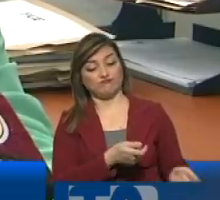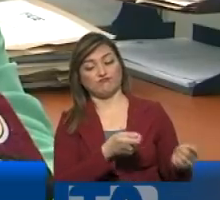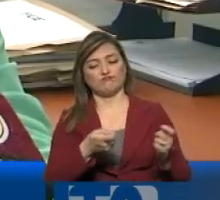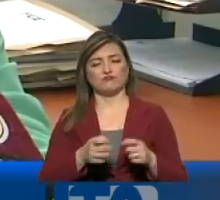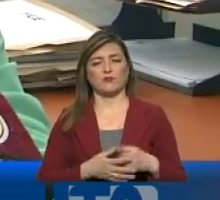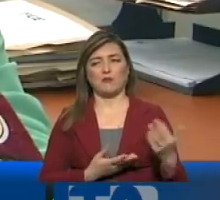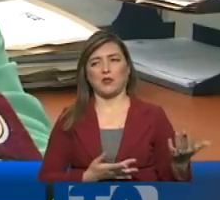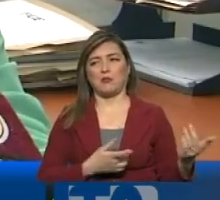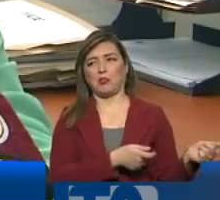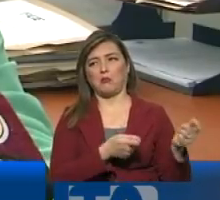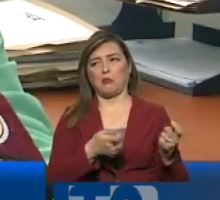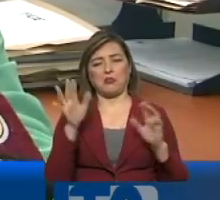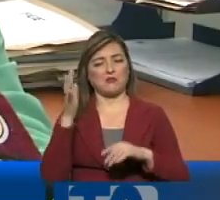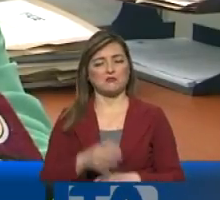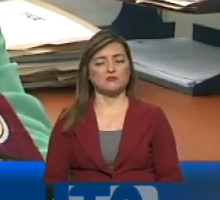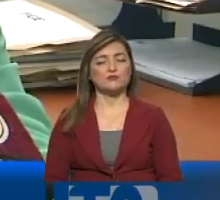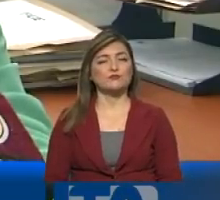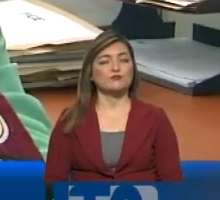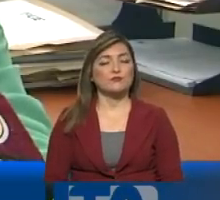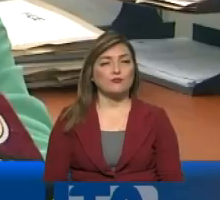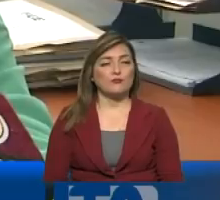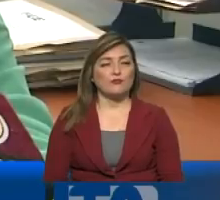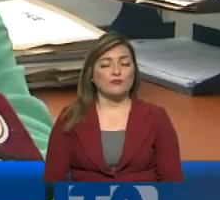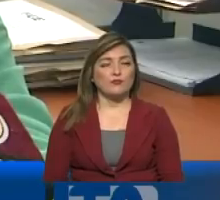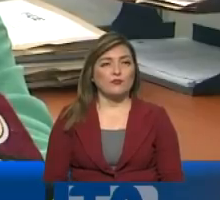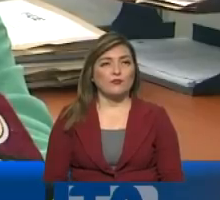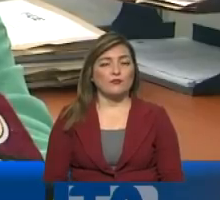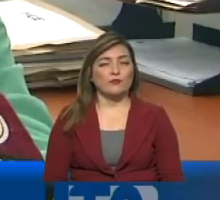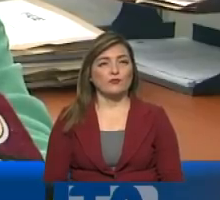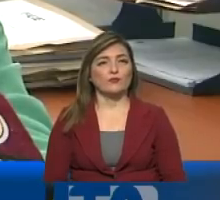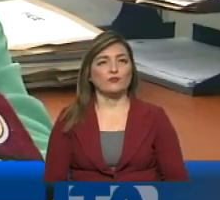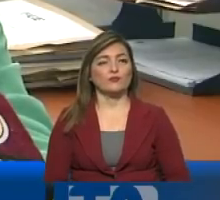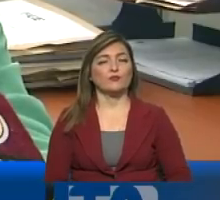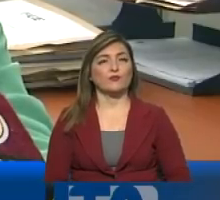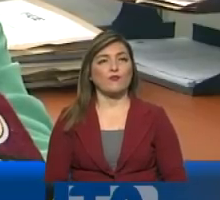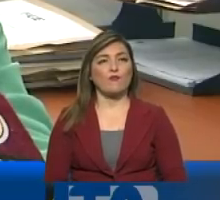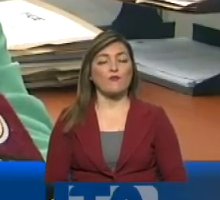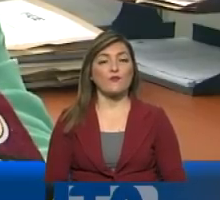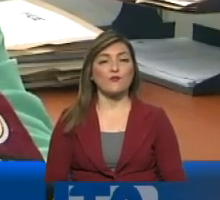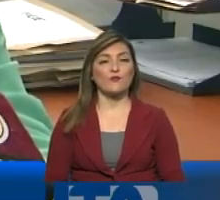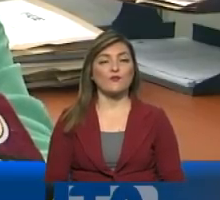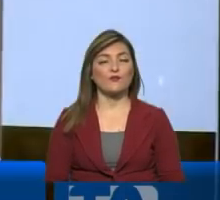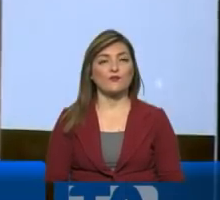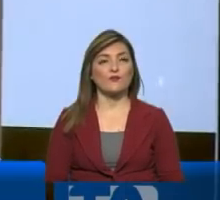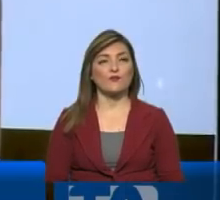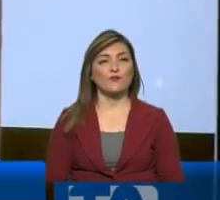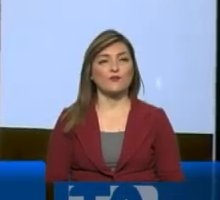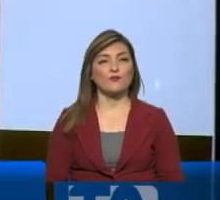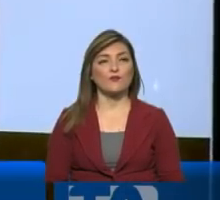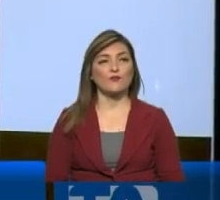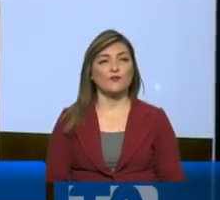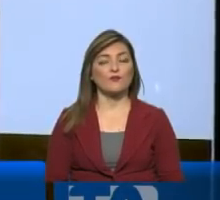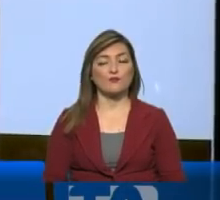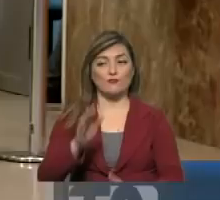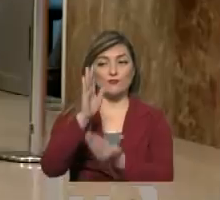mismas, pero posteriormente ya no fueron devueltas hasta la actualidad por la proveedora. Y hay más.